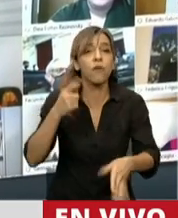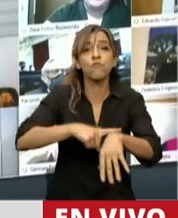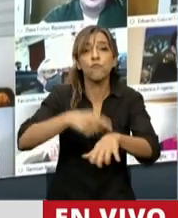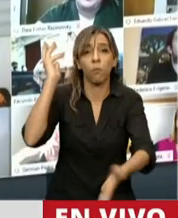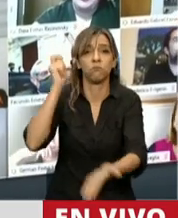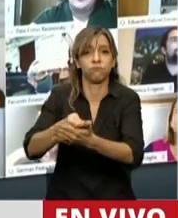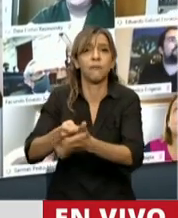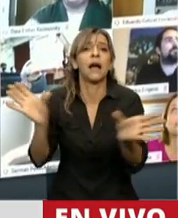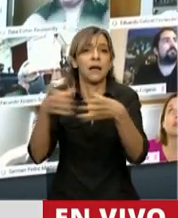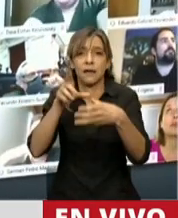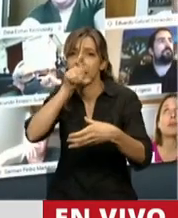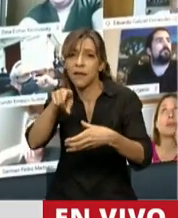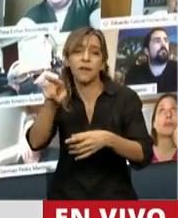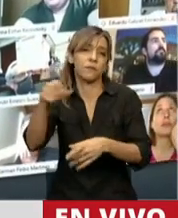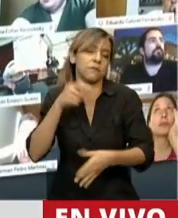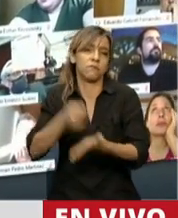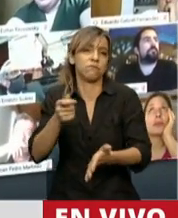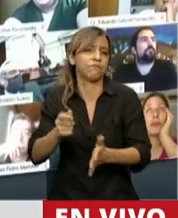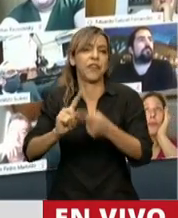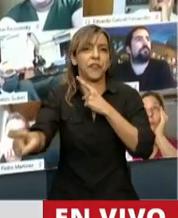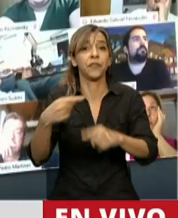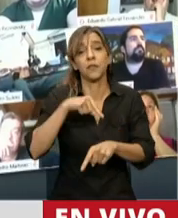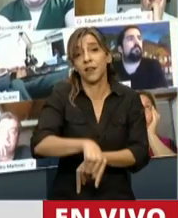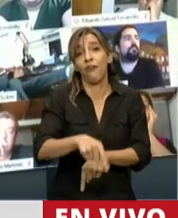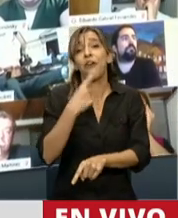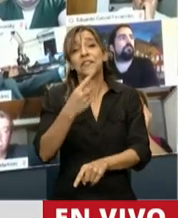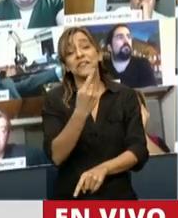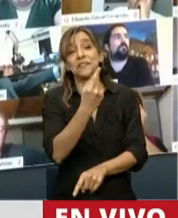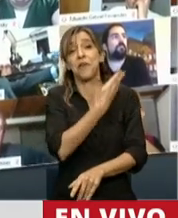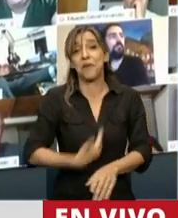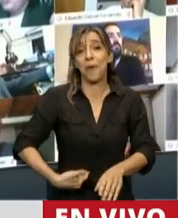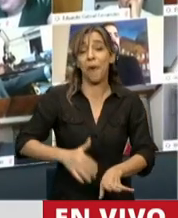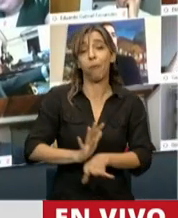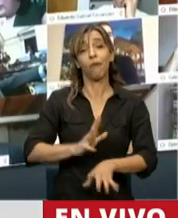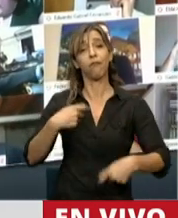a los fondos buitres y que hoy opinaba que el gobierno fue blando en la negociación.